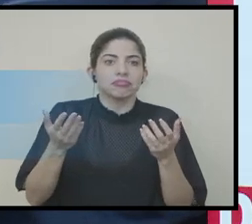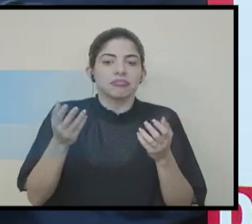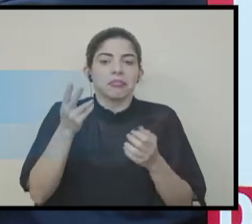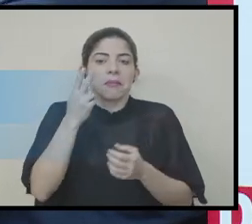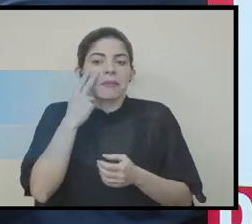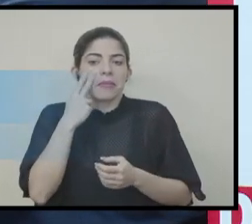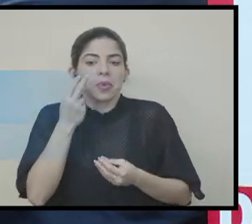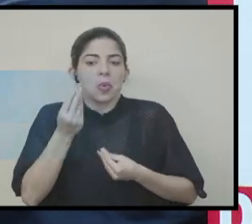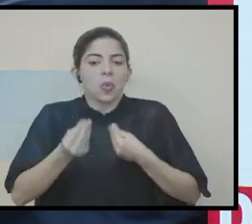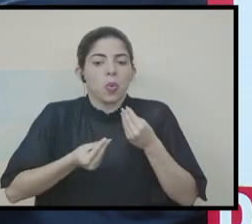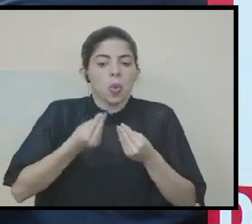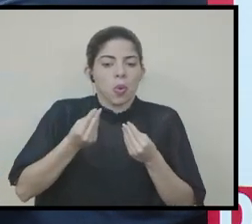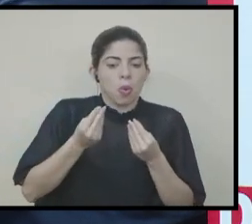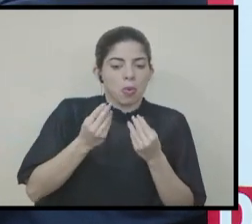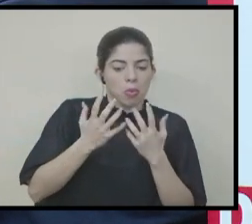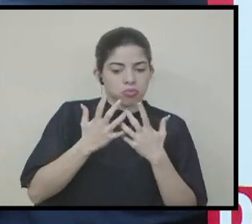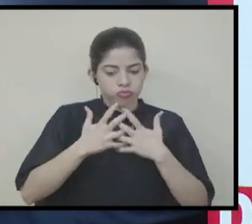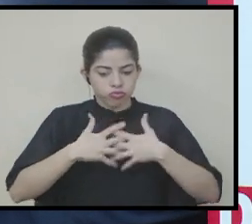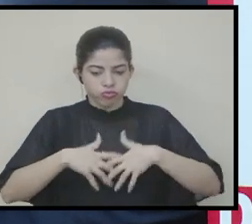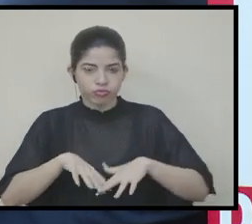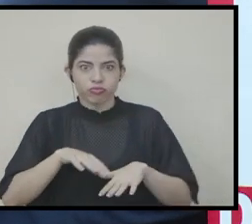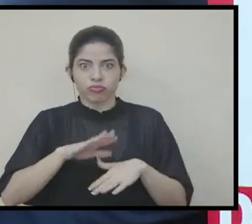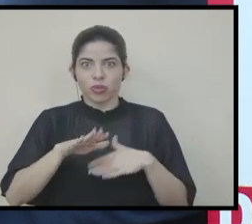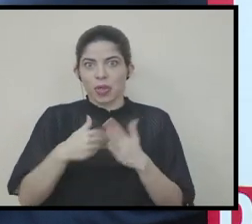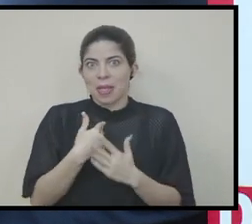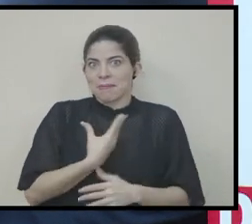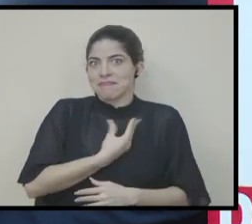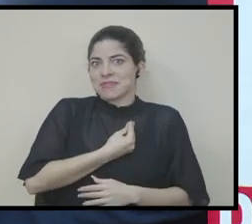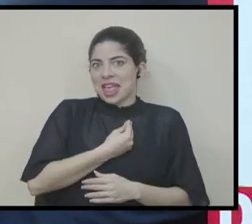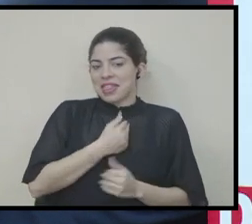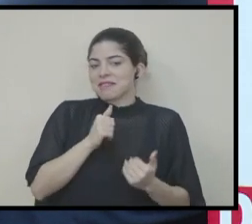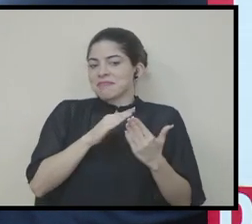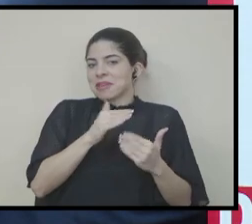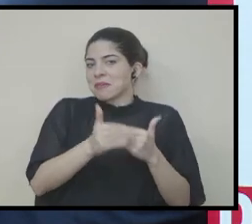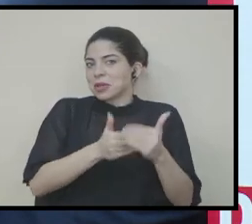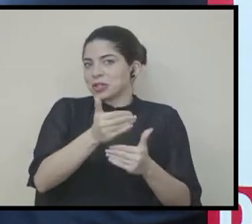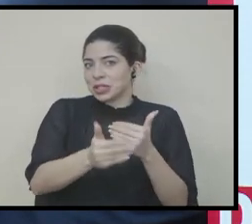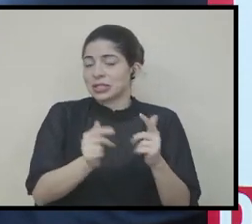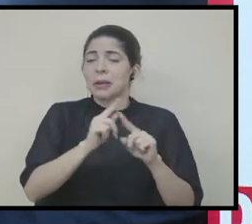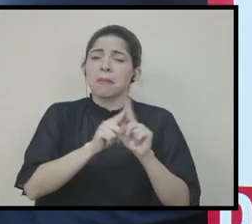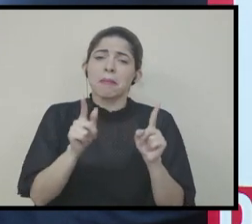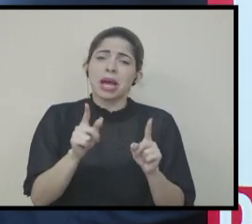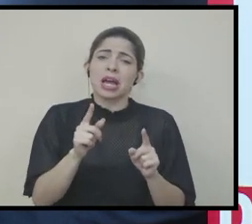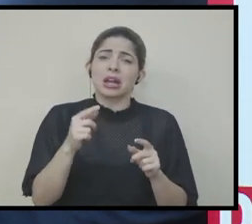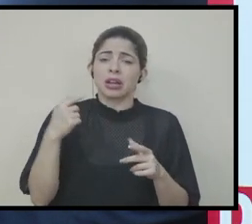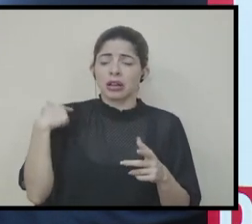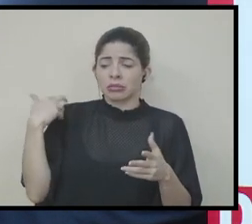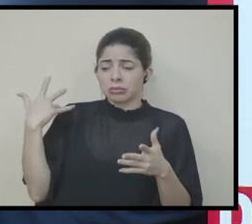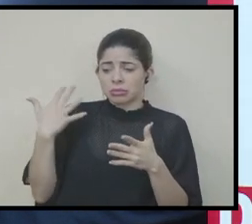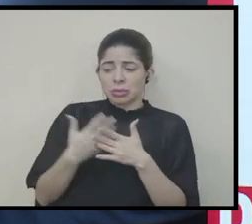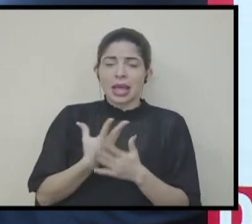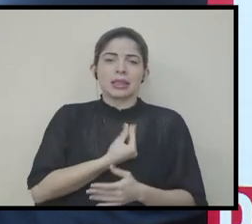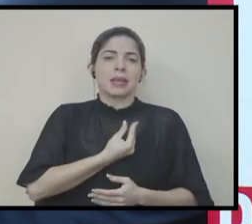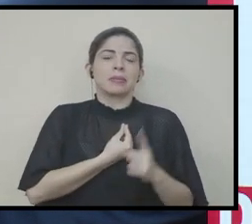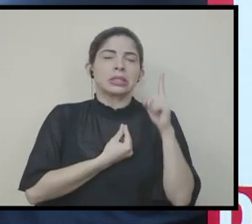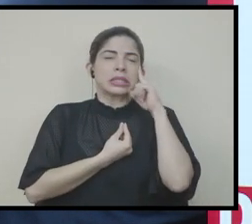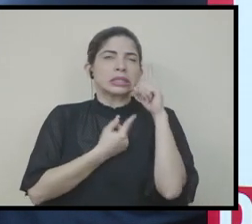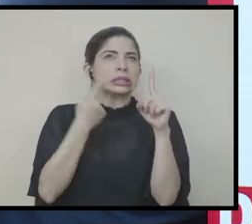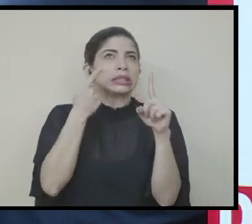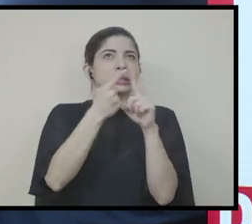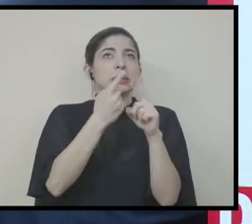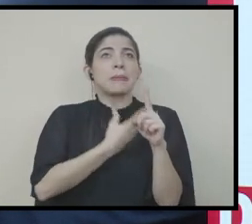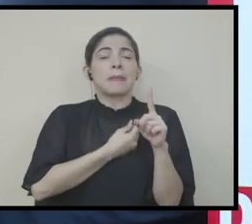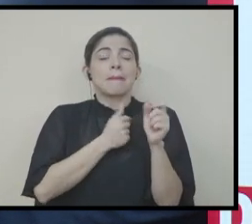veo a ver cómo me pongo con todos mis temores, ¿verdad? Pero yo creo que entre todo el temor siempre es el más